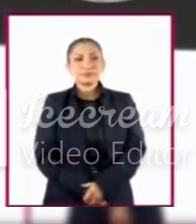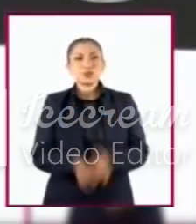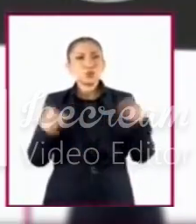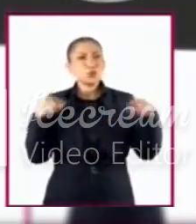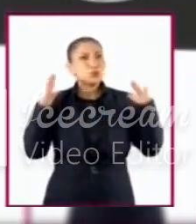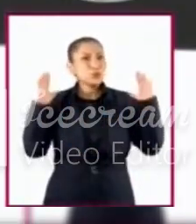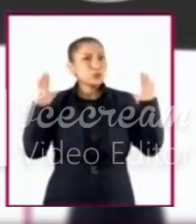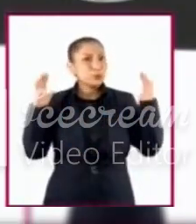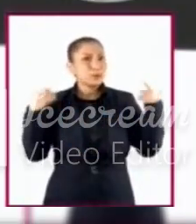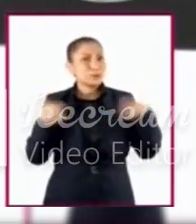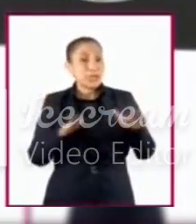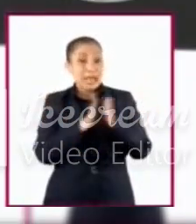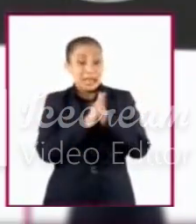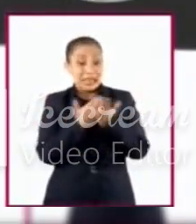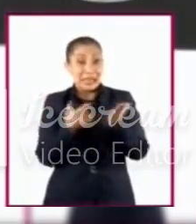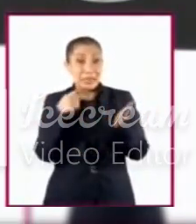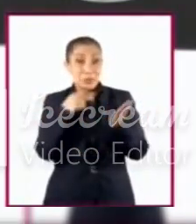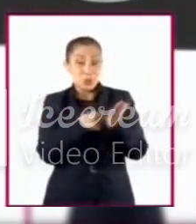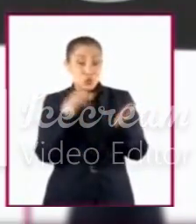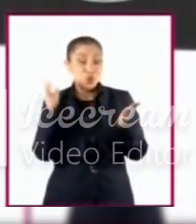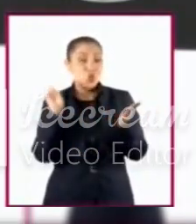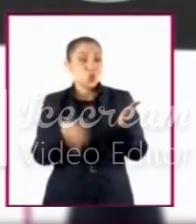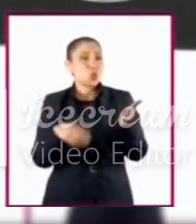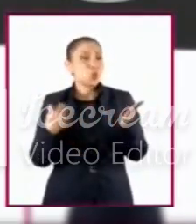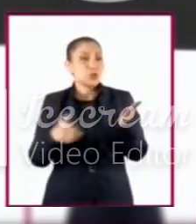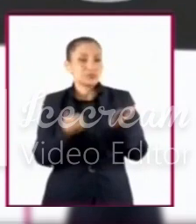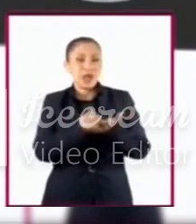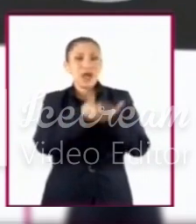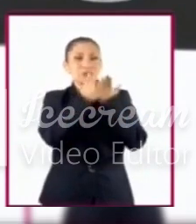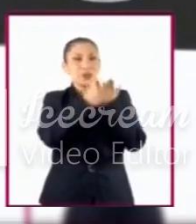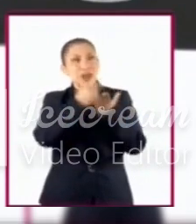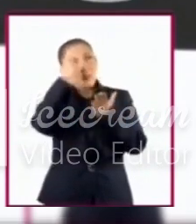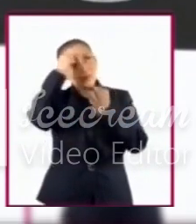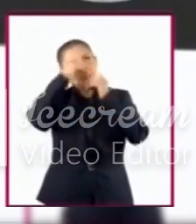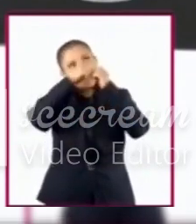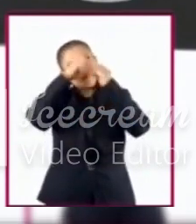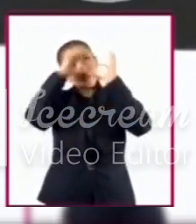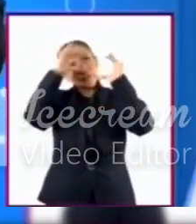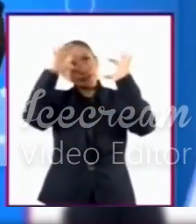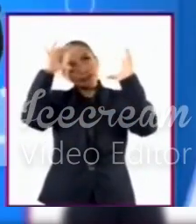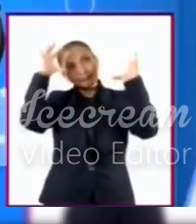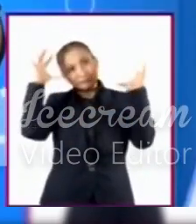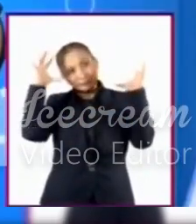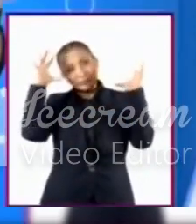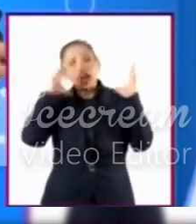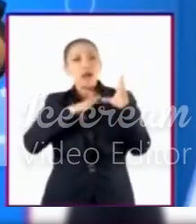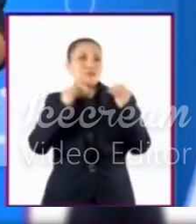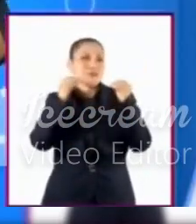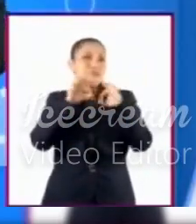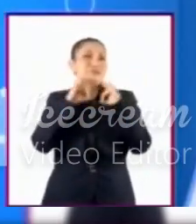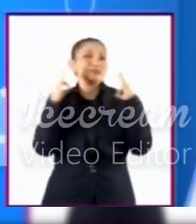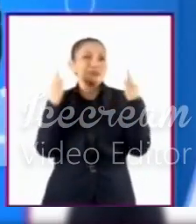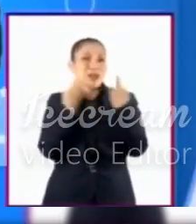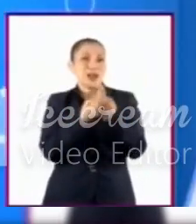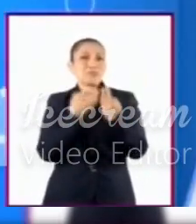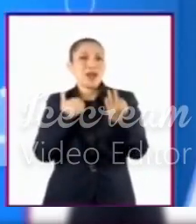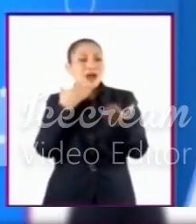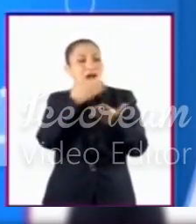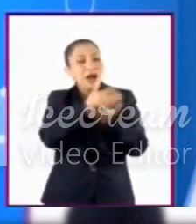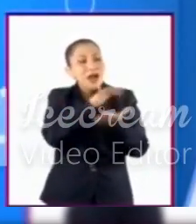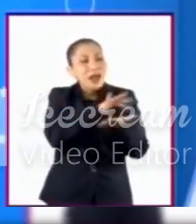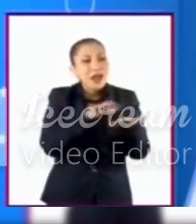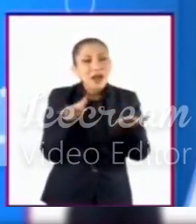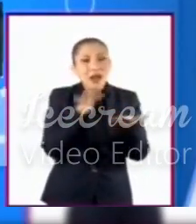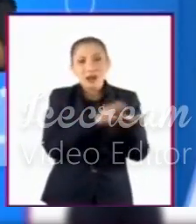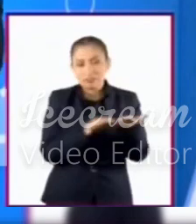¡Qué maravilla! Los libros, sin duda, nos ayudan a echar a volar la imaginación. Hay muchas formas de acercarnos a la